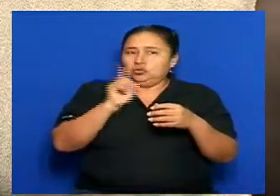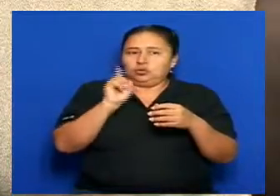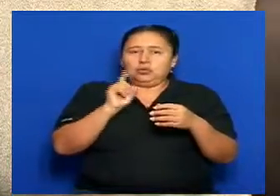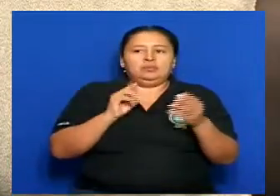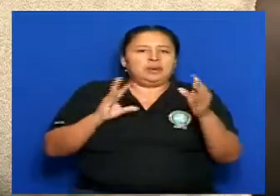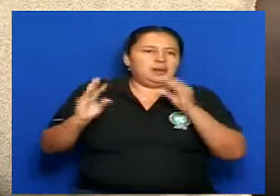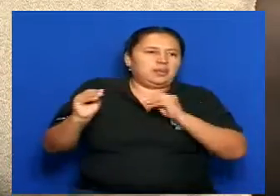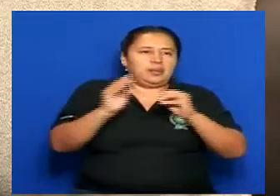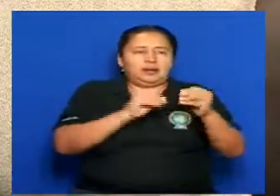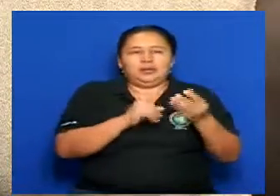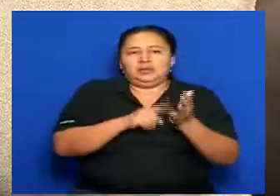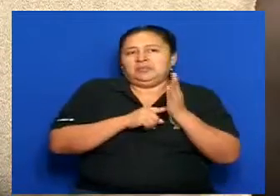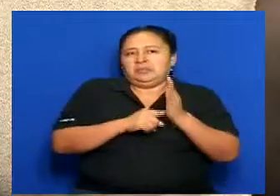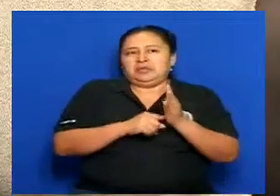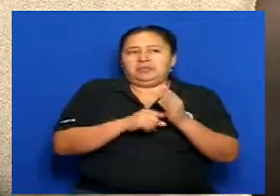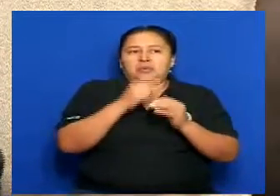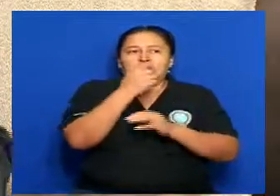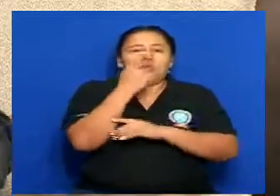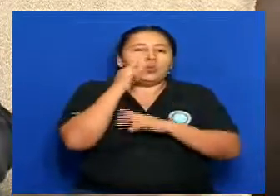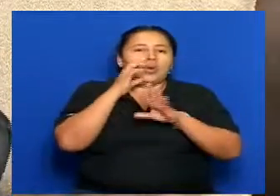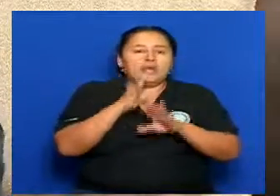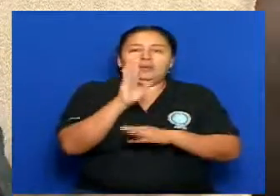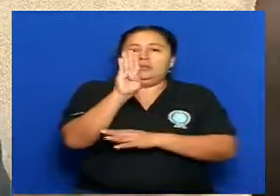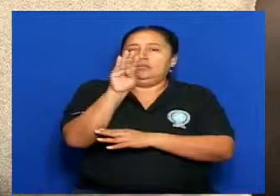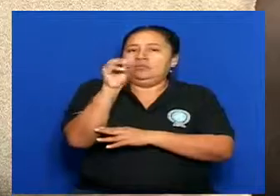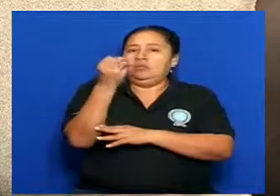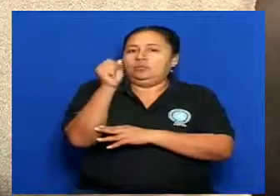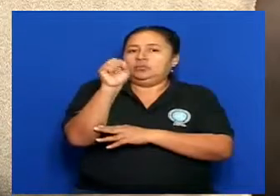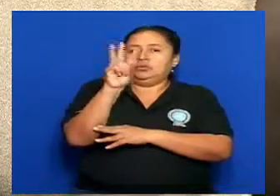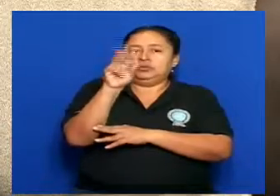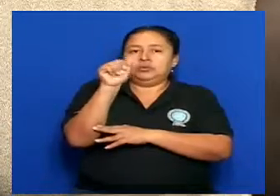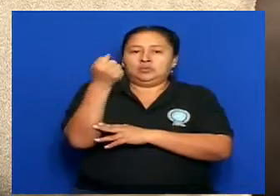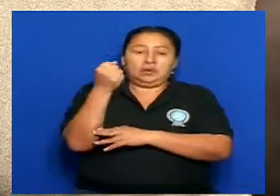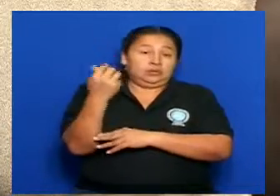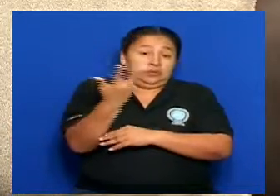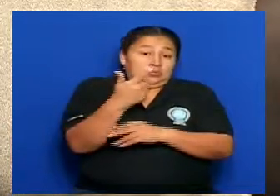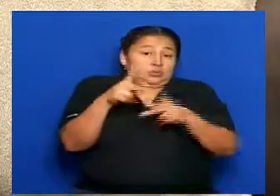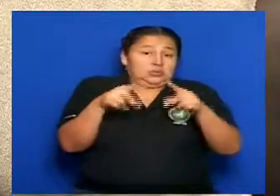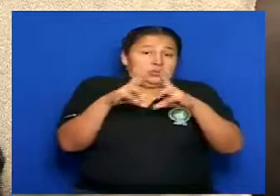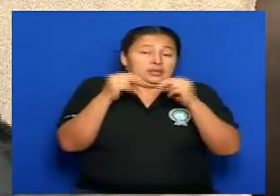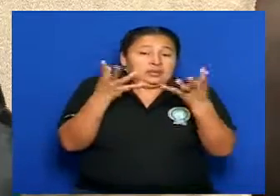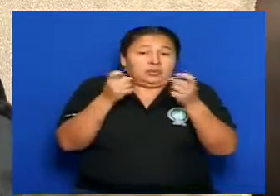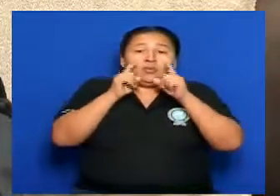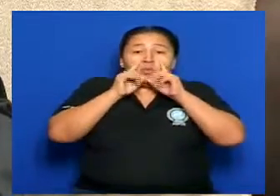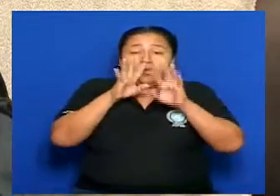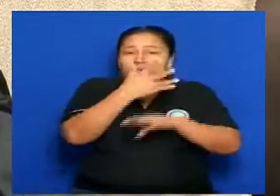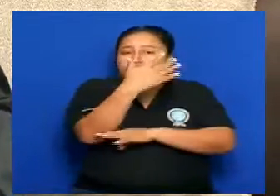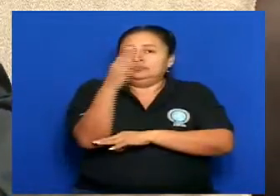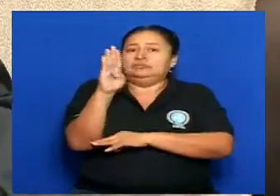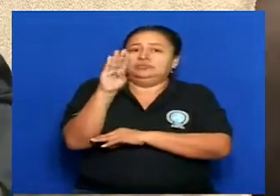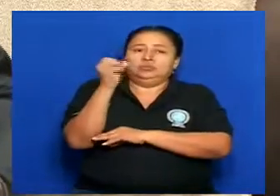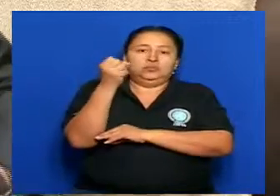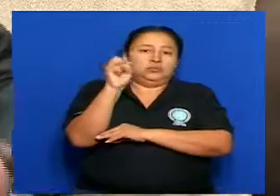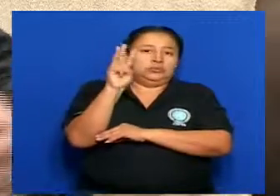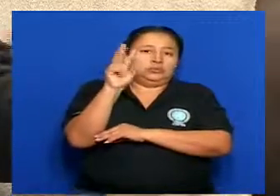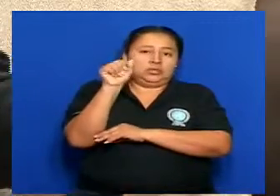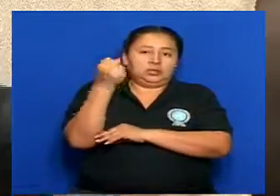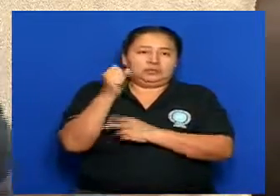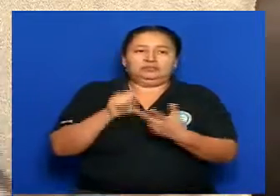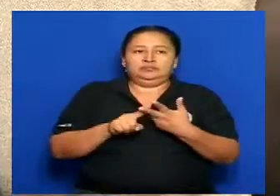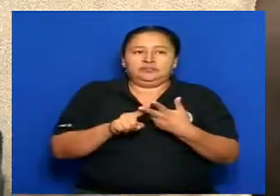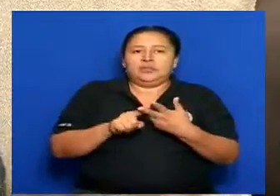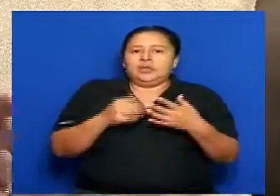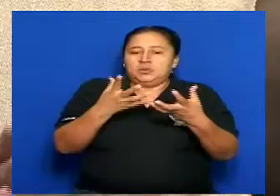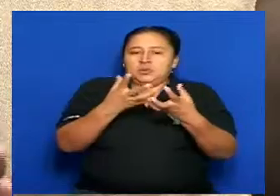polémicos porque hablar de preservar bosawás todos los nicaragüenses pues queremos preservar bosawás hablar de la descontaminación